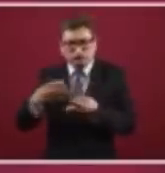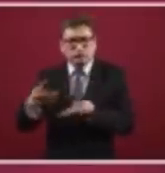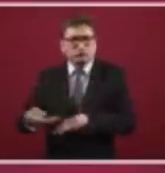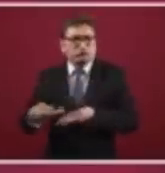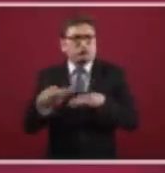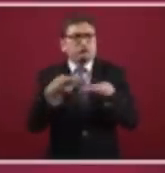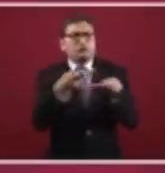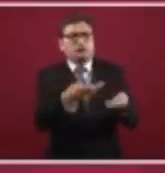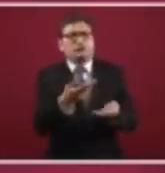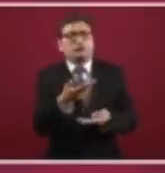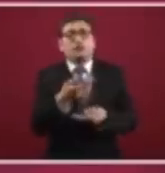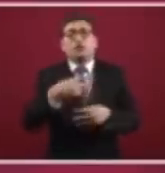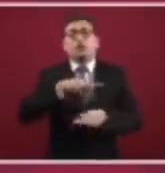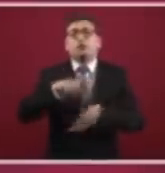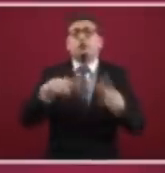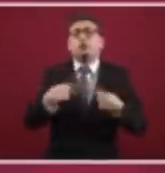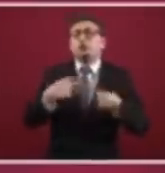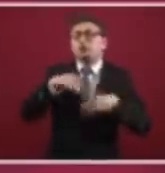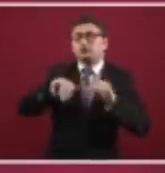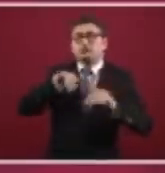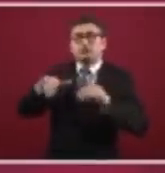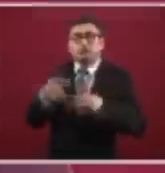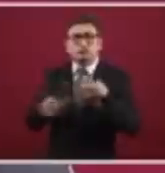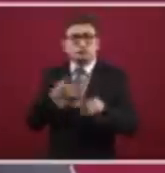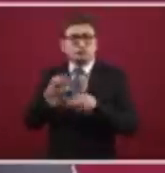y a preguntarle al pueblo